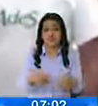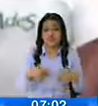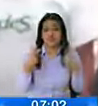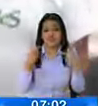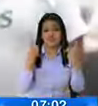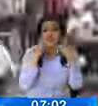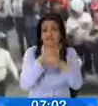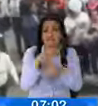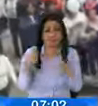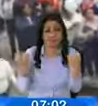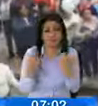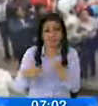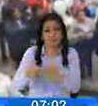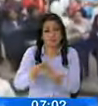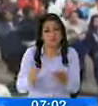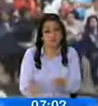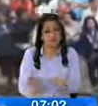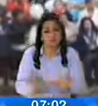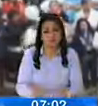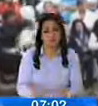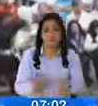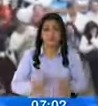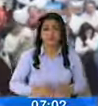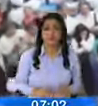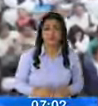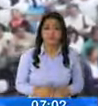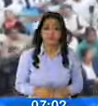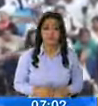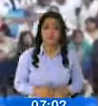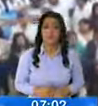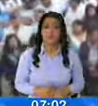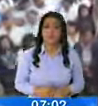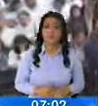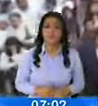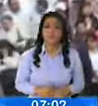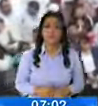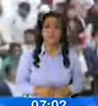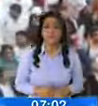estamos viviendo. En Loja, informó Marcela Constante Brito.